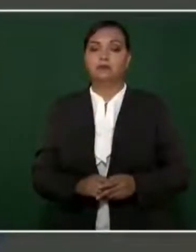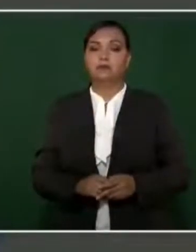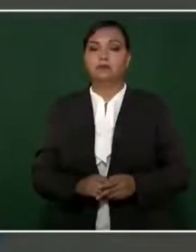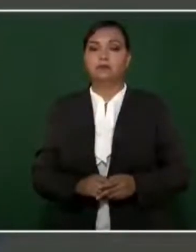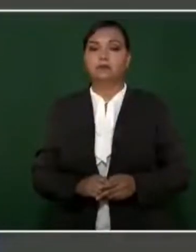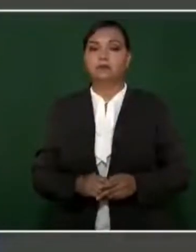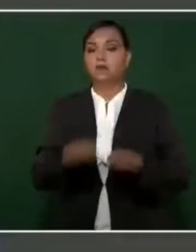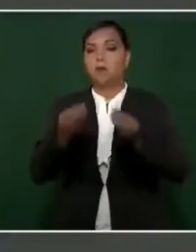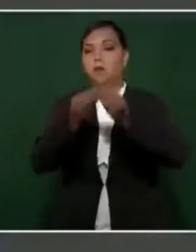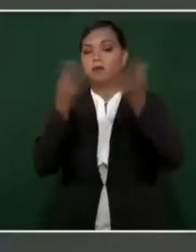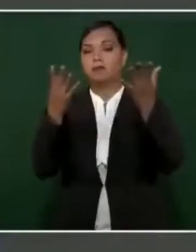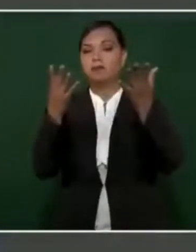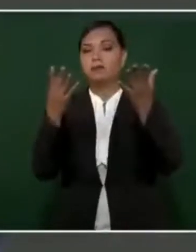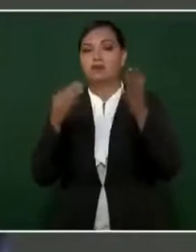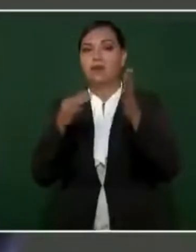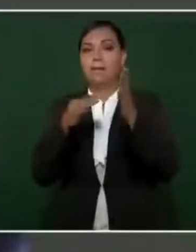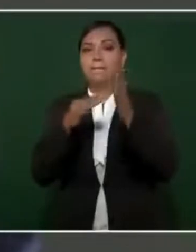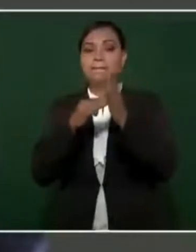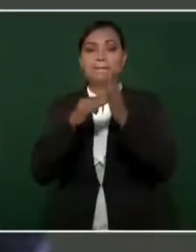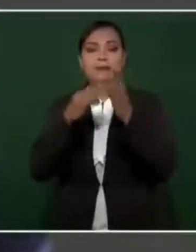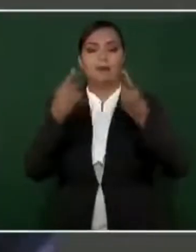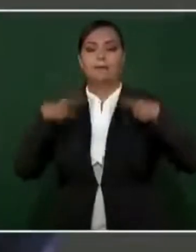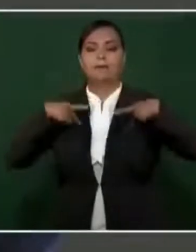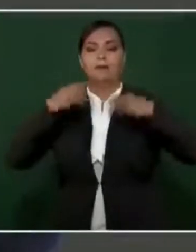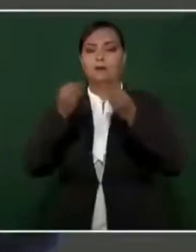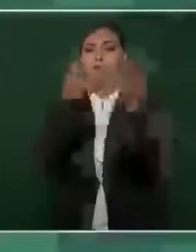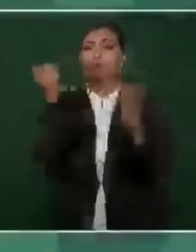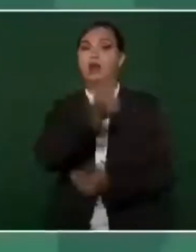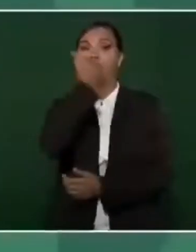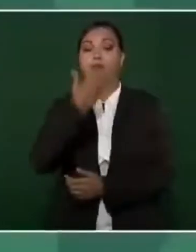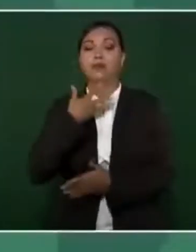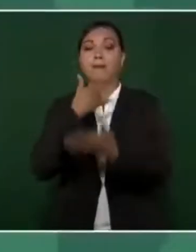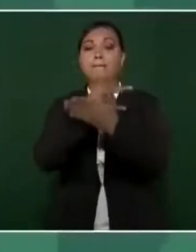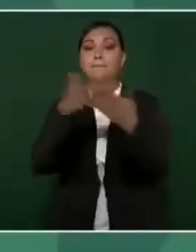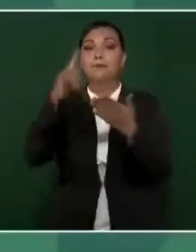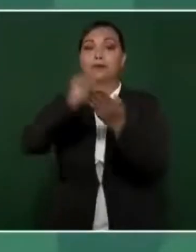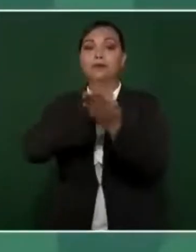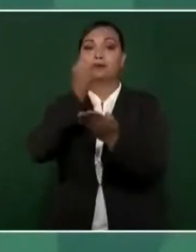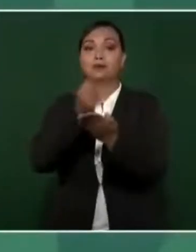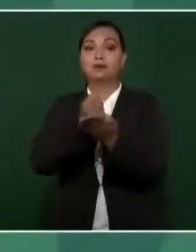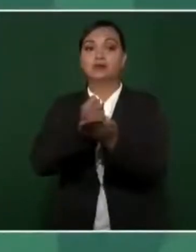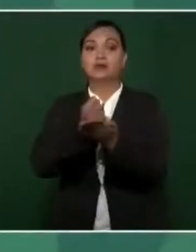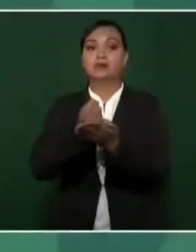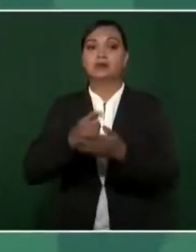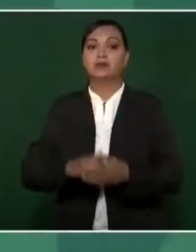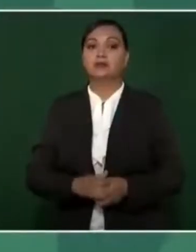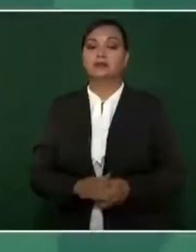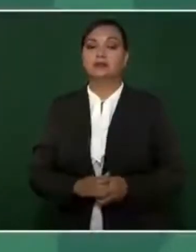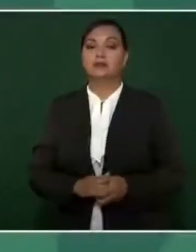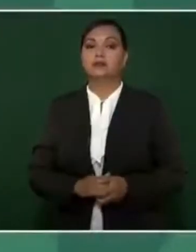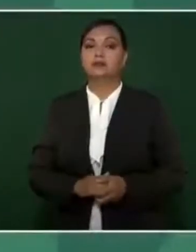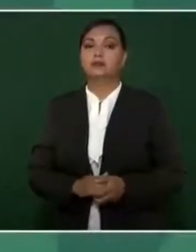Miles de estudiantes con becas en Tamaulipas y